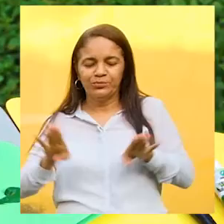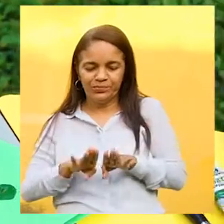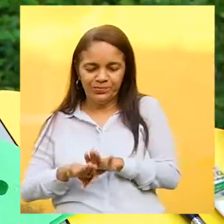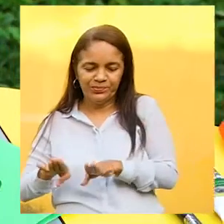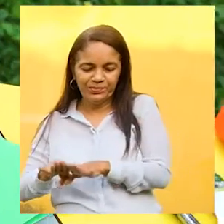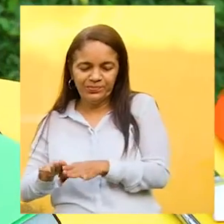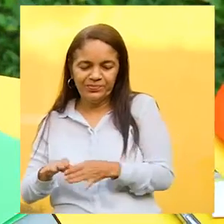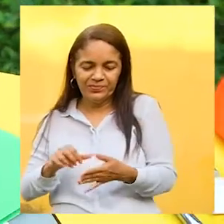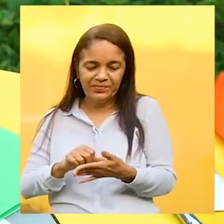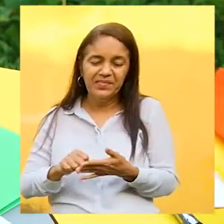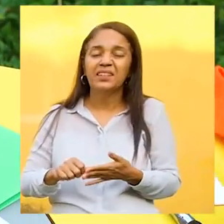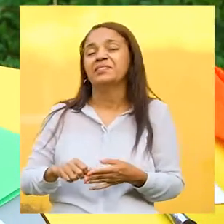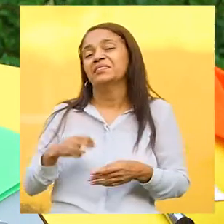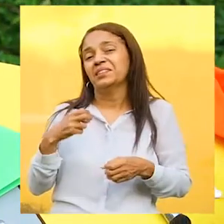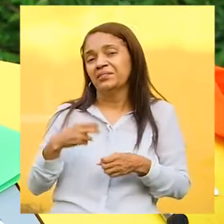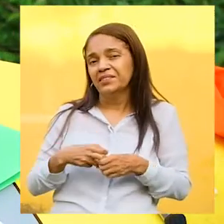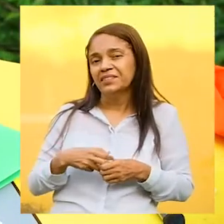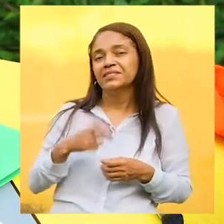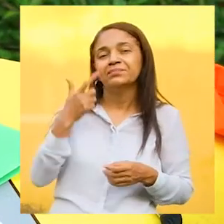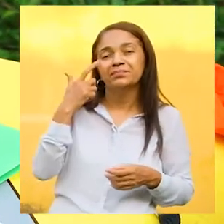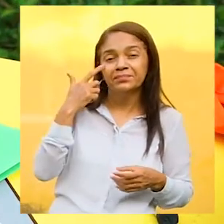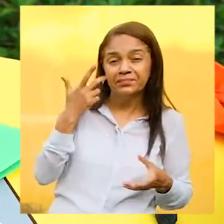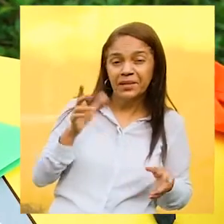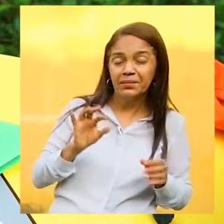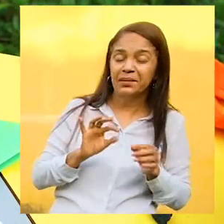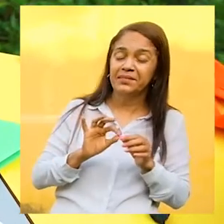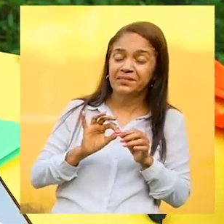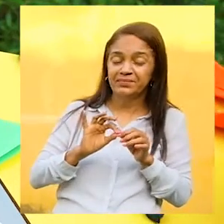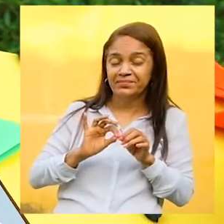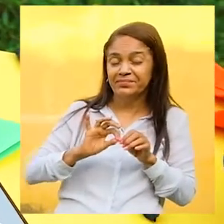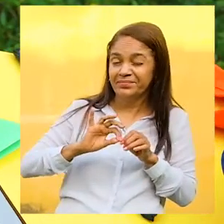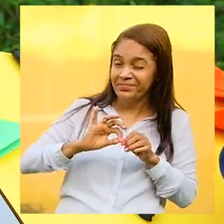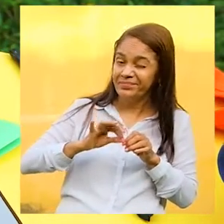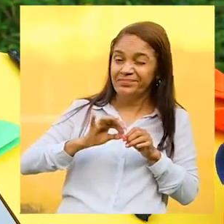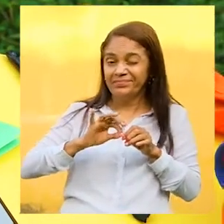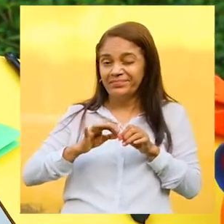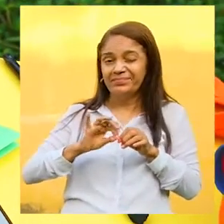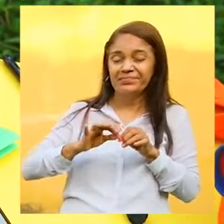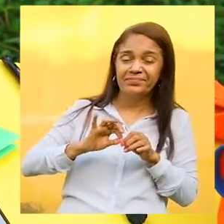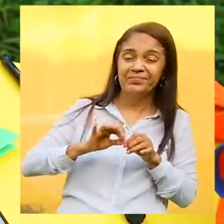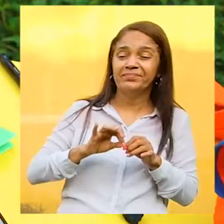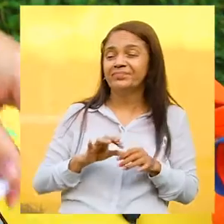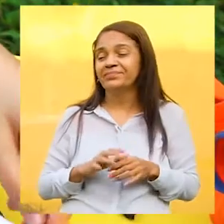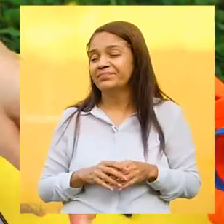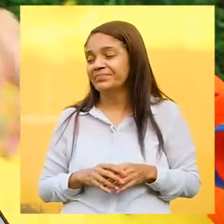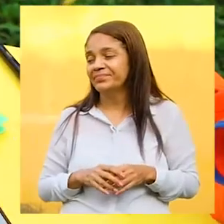Tal vez se haga un poquito difícil, vamos a intentar de otro extremo. Listo.